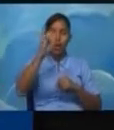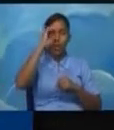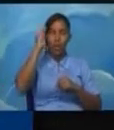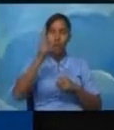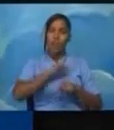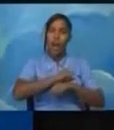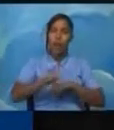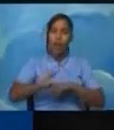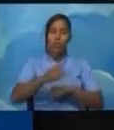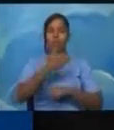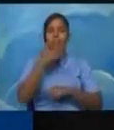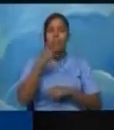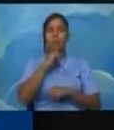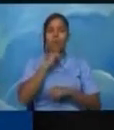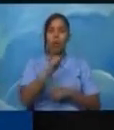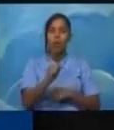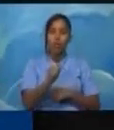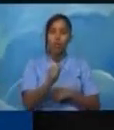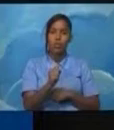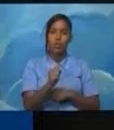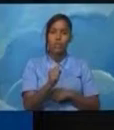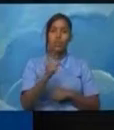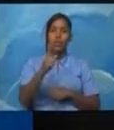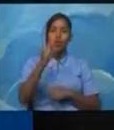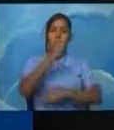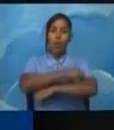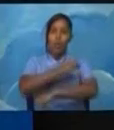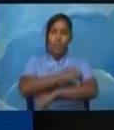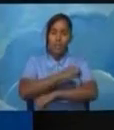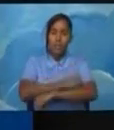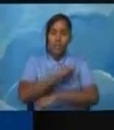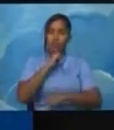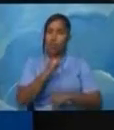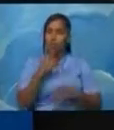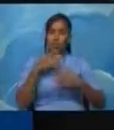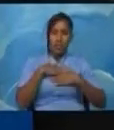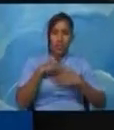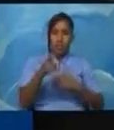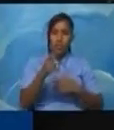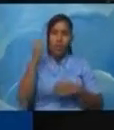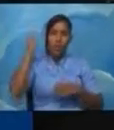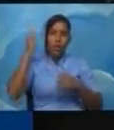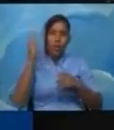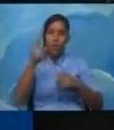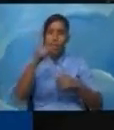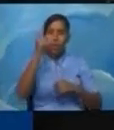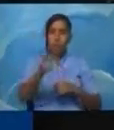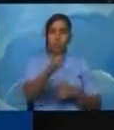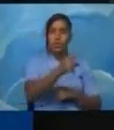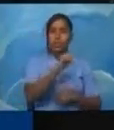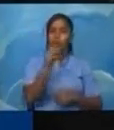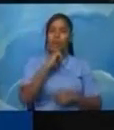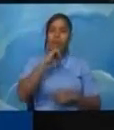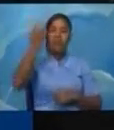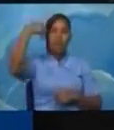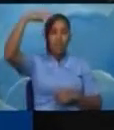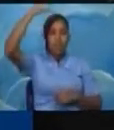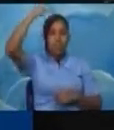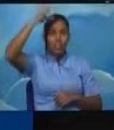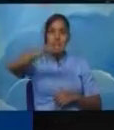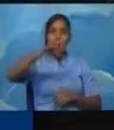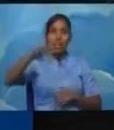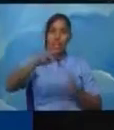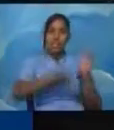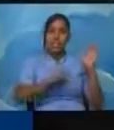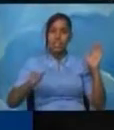es mejor obedecer. Dios no es como que anda complaciendo caprichos. Nuestro Dios es Rey de Reyes y Señor de